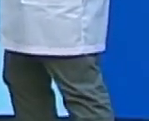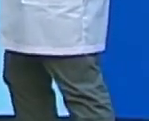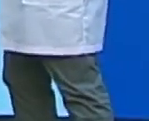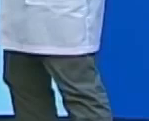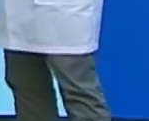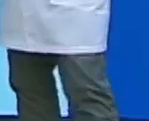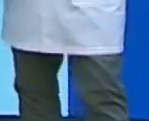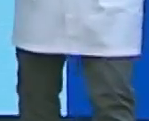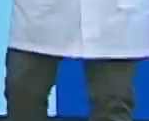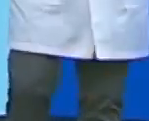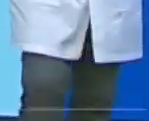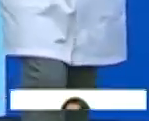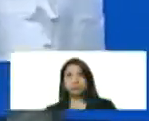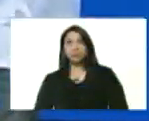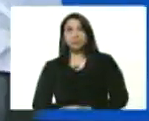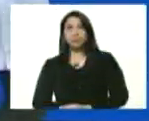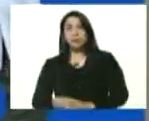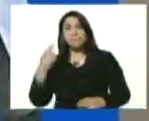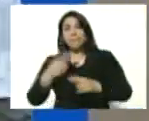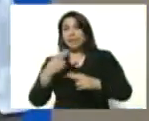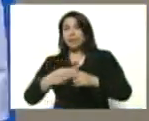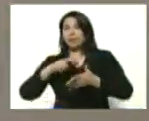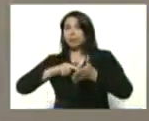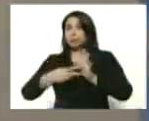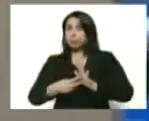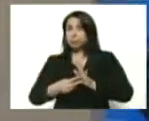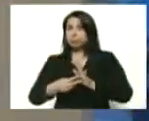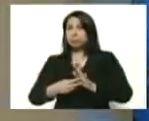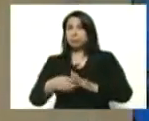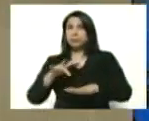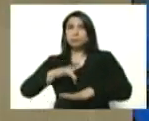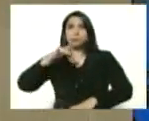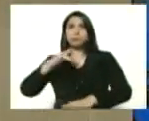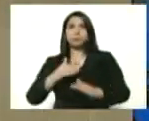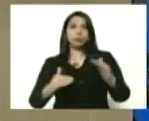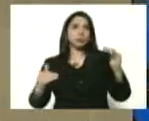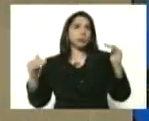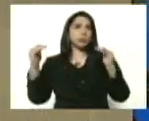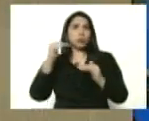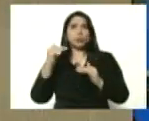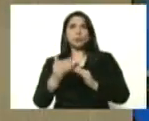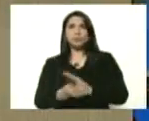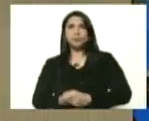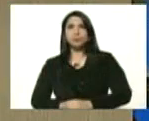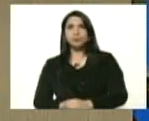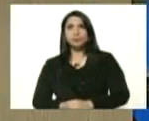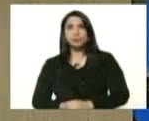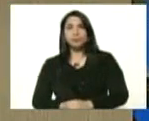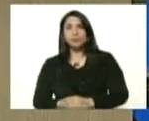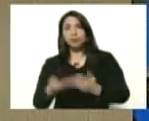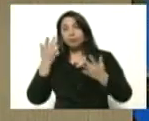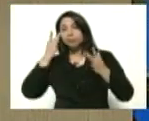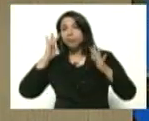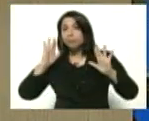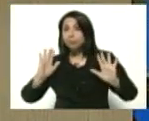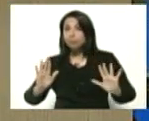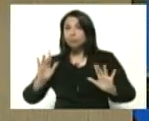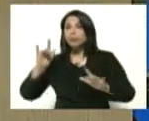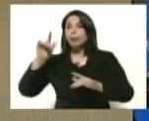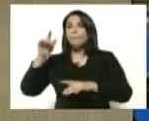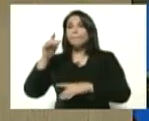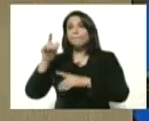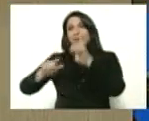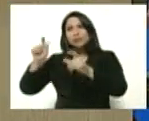Es decir, es un riesgo muchísimo mayor. Y es probable que casos como el de